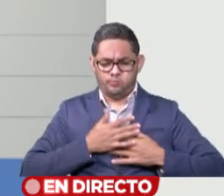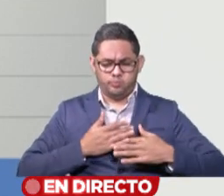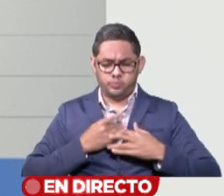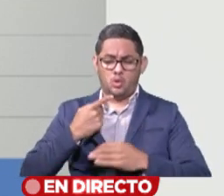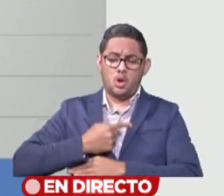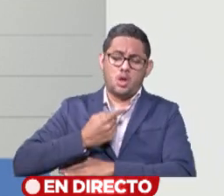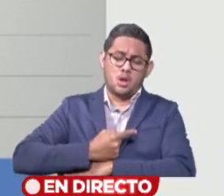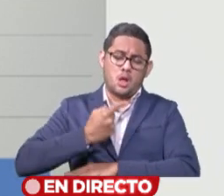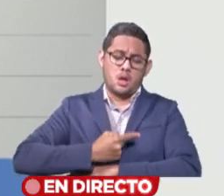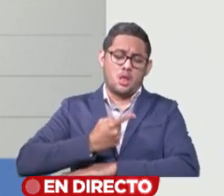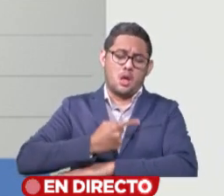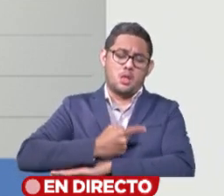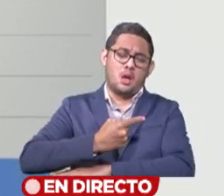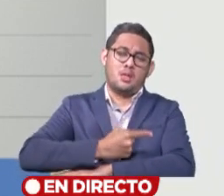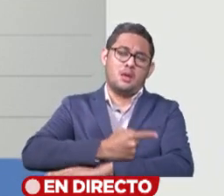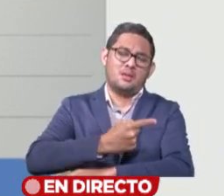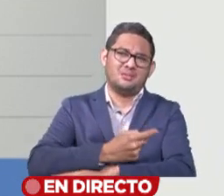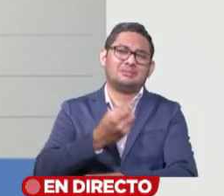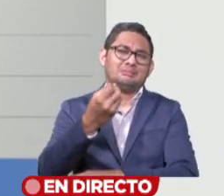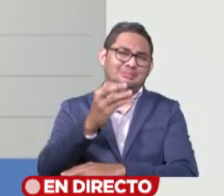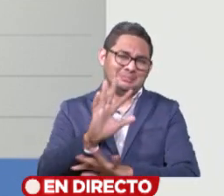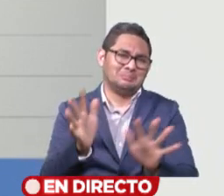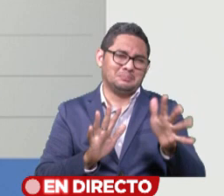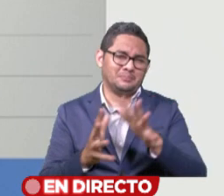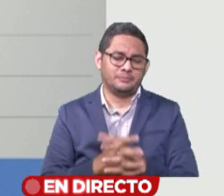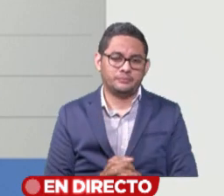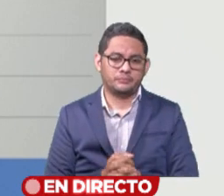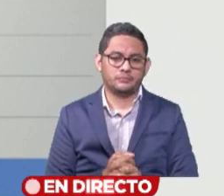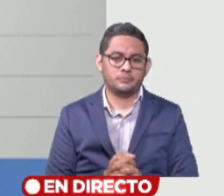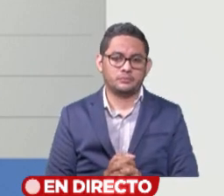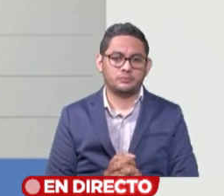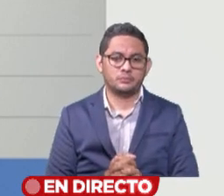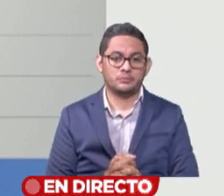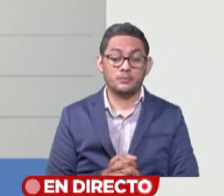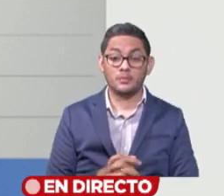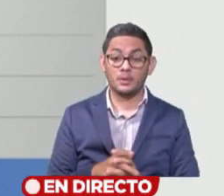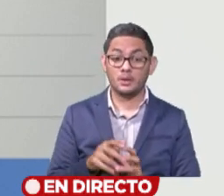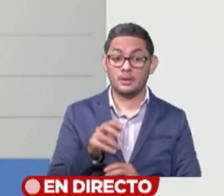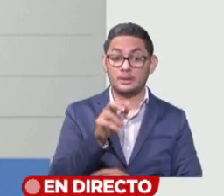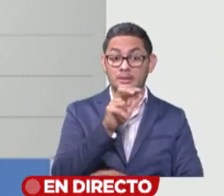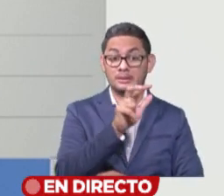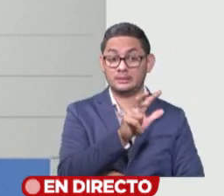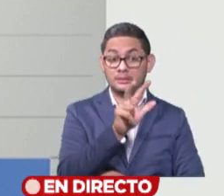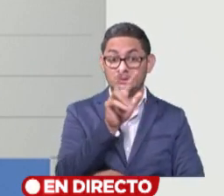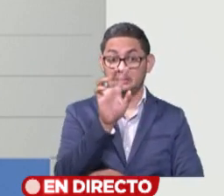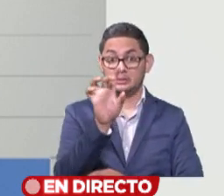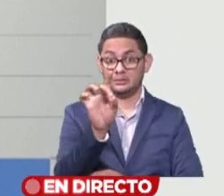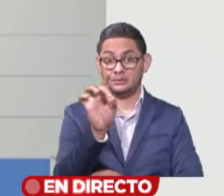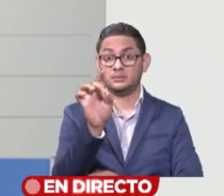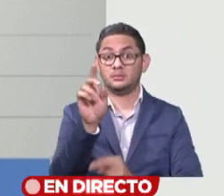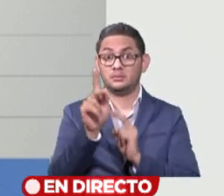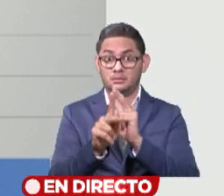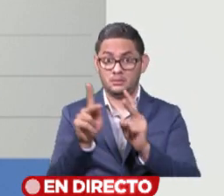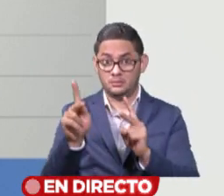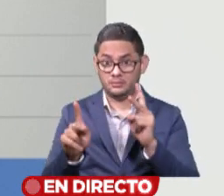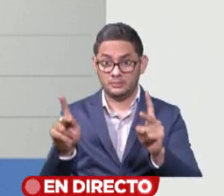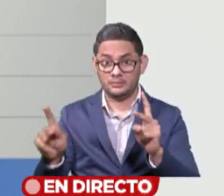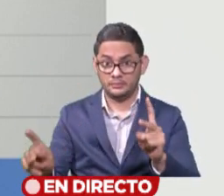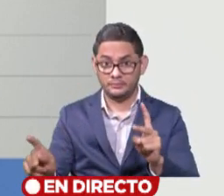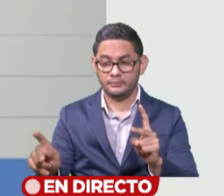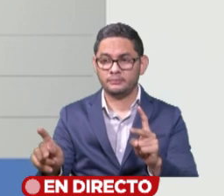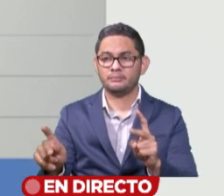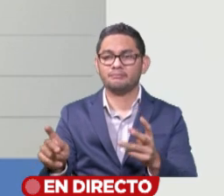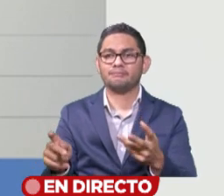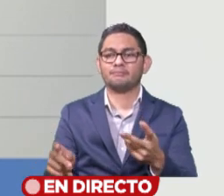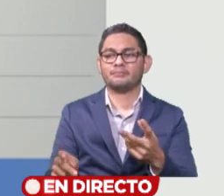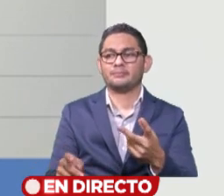personas ha presentado, 38 personas presentaron sintomatología y se hicieron una prueba de PCR positivo antes del día